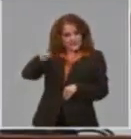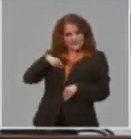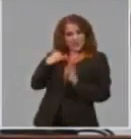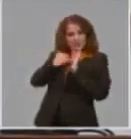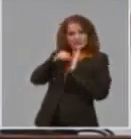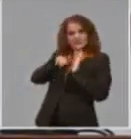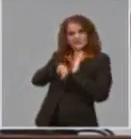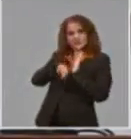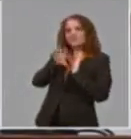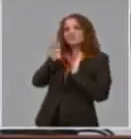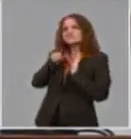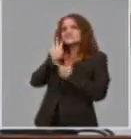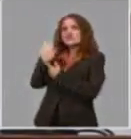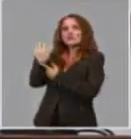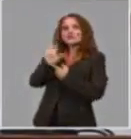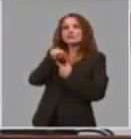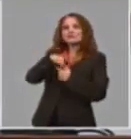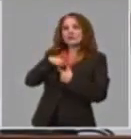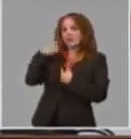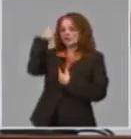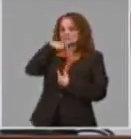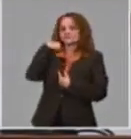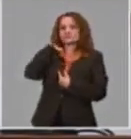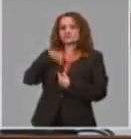demostrando cuál es su catadura moral.